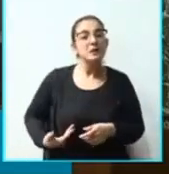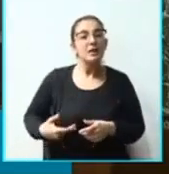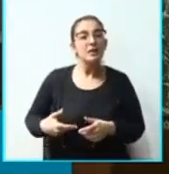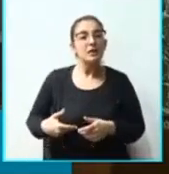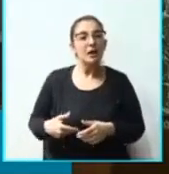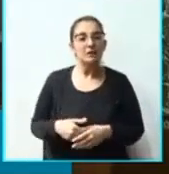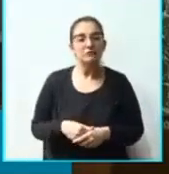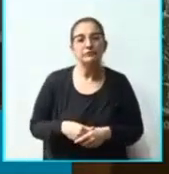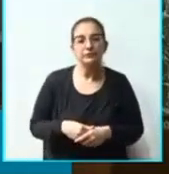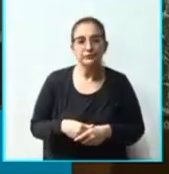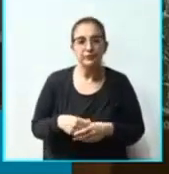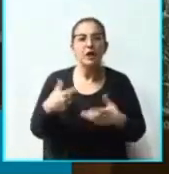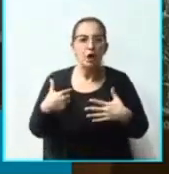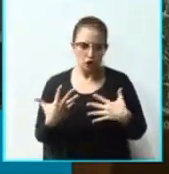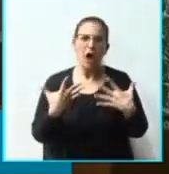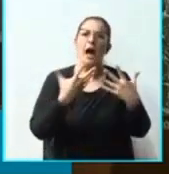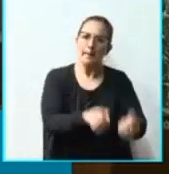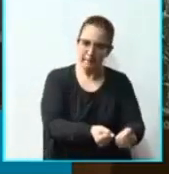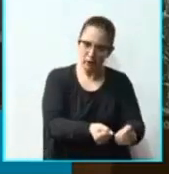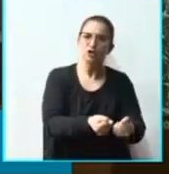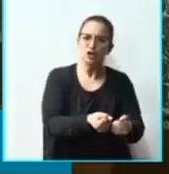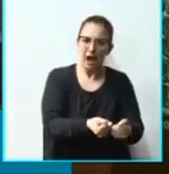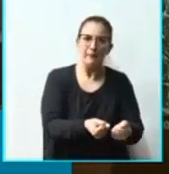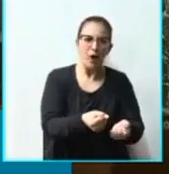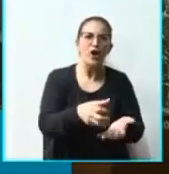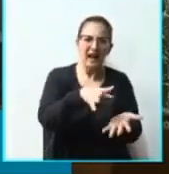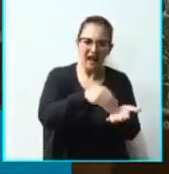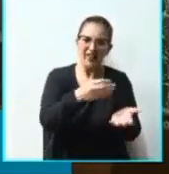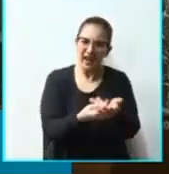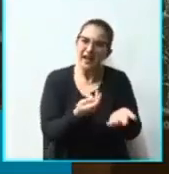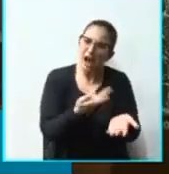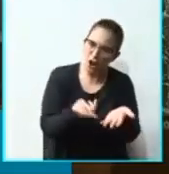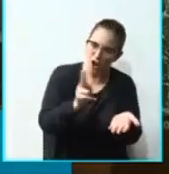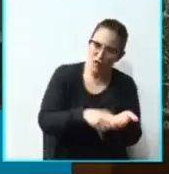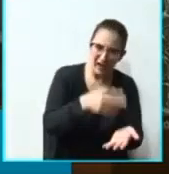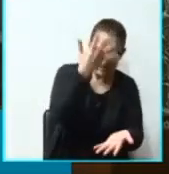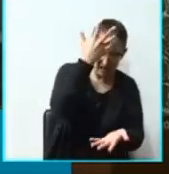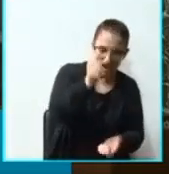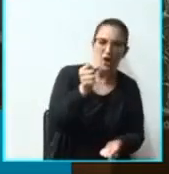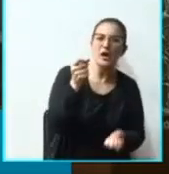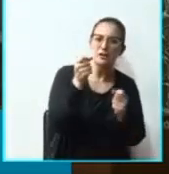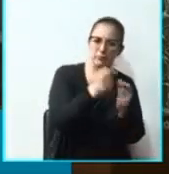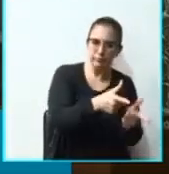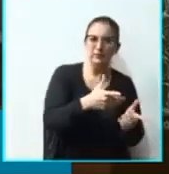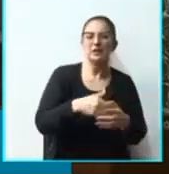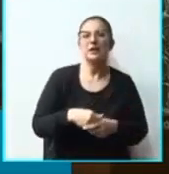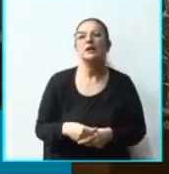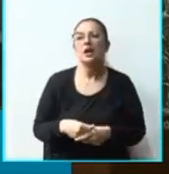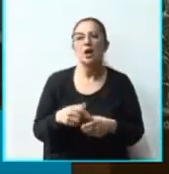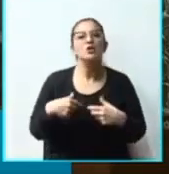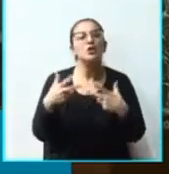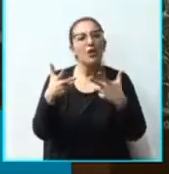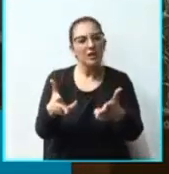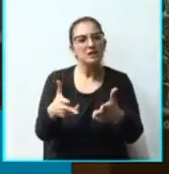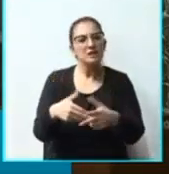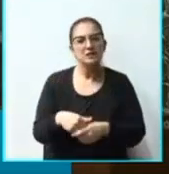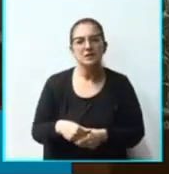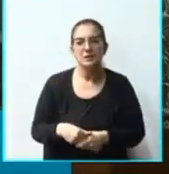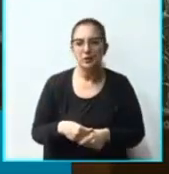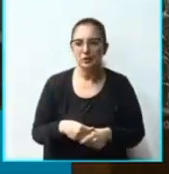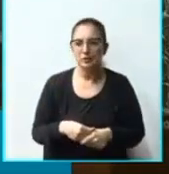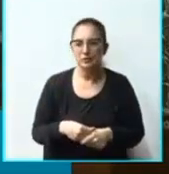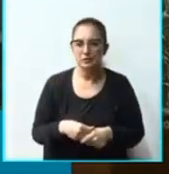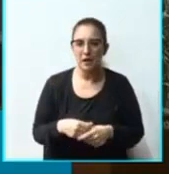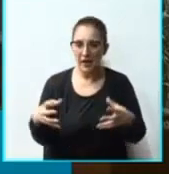esto, después de decir que acompañamos esta justa restitución, de esta lucha popular, decimos, desde